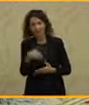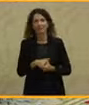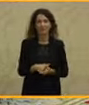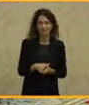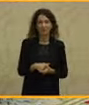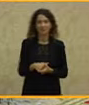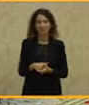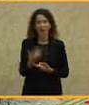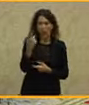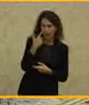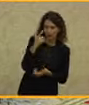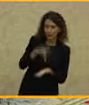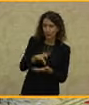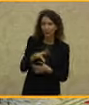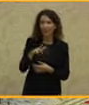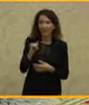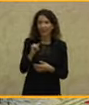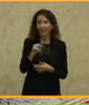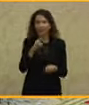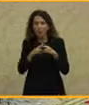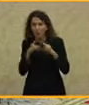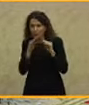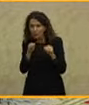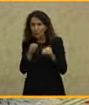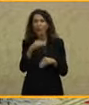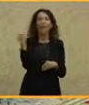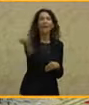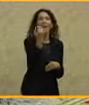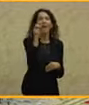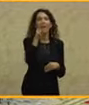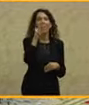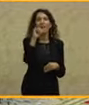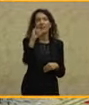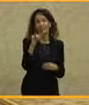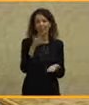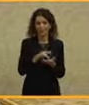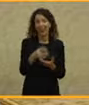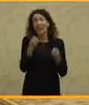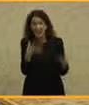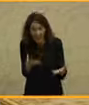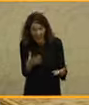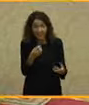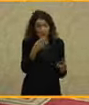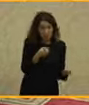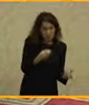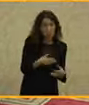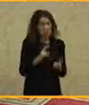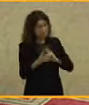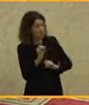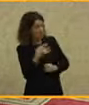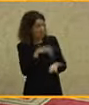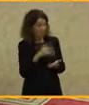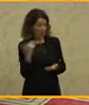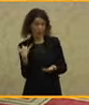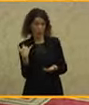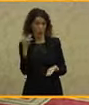Hola. A ver, tenemos por aquí a... ¿Javier? Javi, ¿qué tal? ¿Cómo estás? Bien, bien, bien. Aquí acabo de